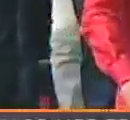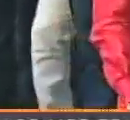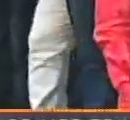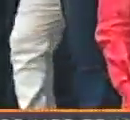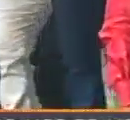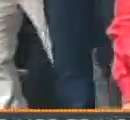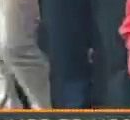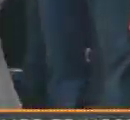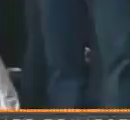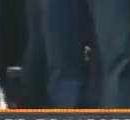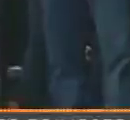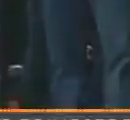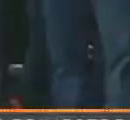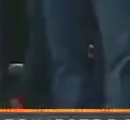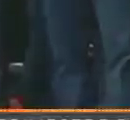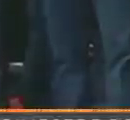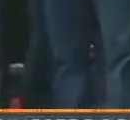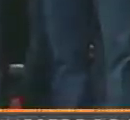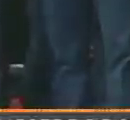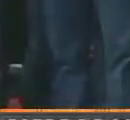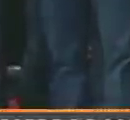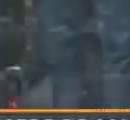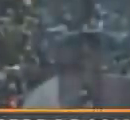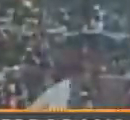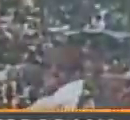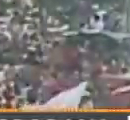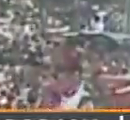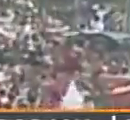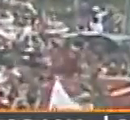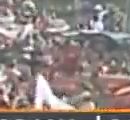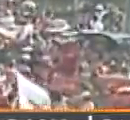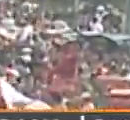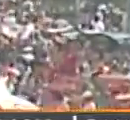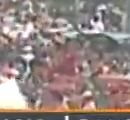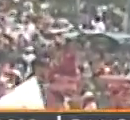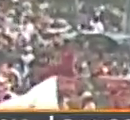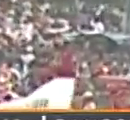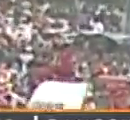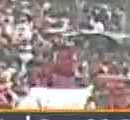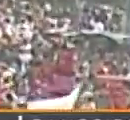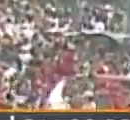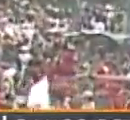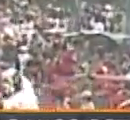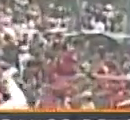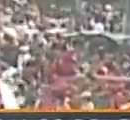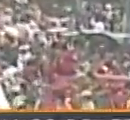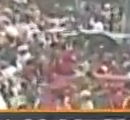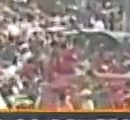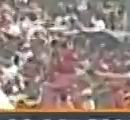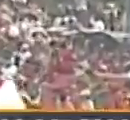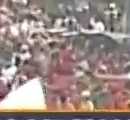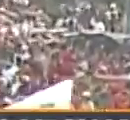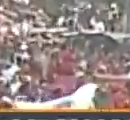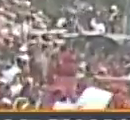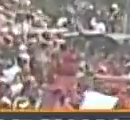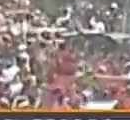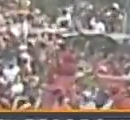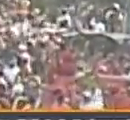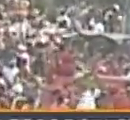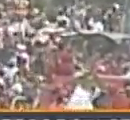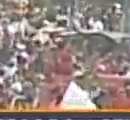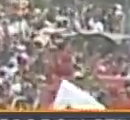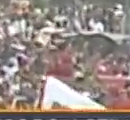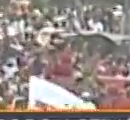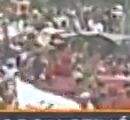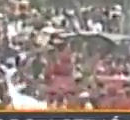Sigue llegando gente allá en el fondo. No sé si podemos hacer una toma. Sigue llegando gente,